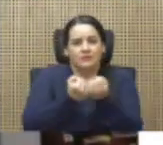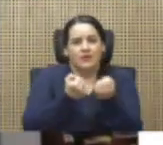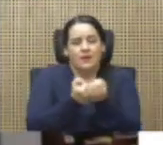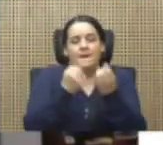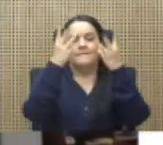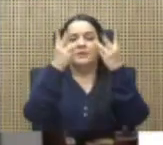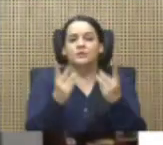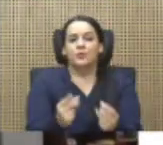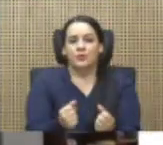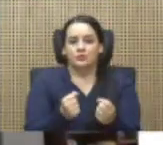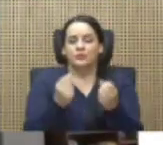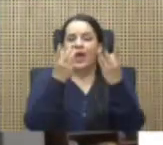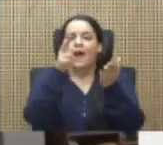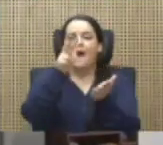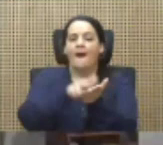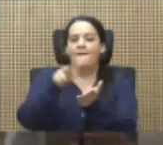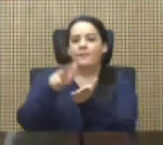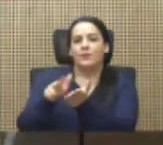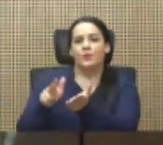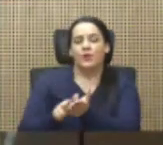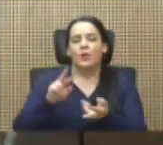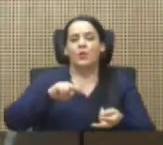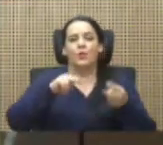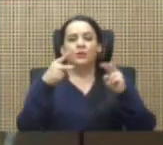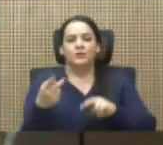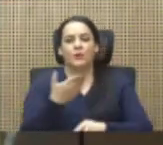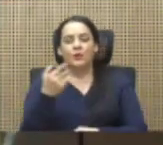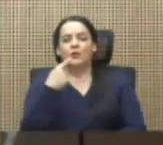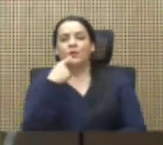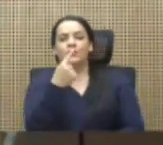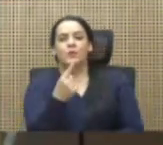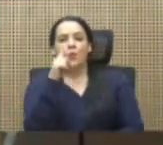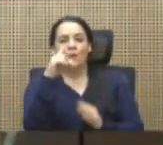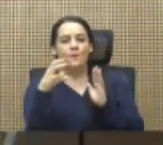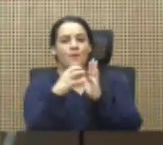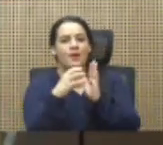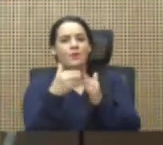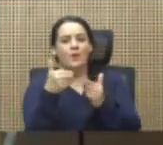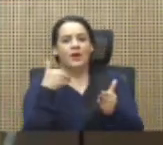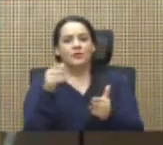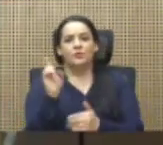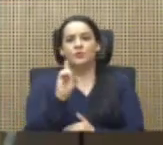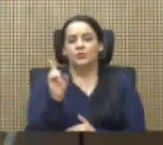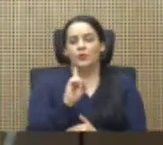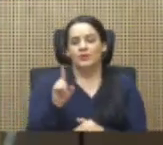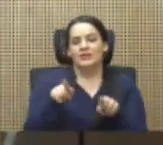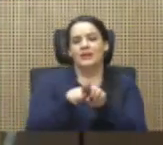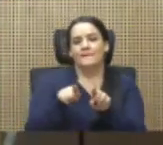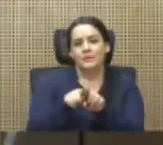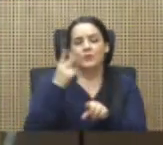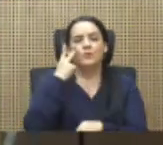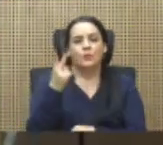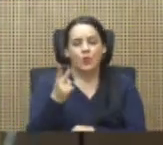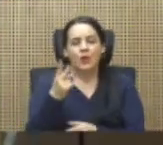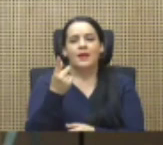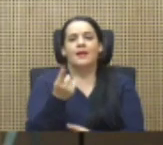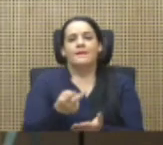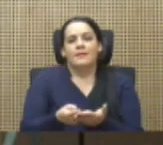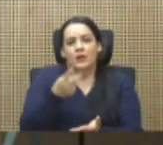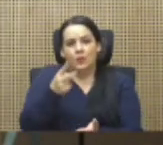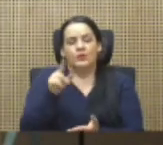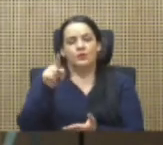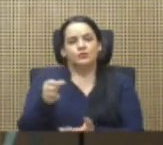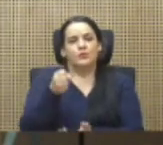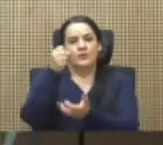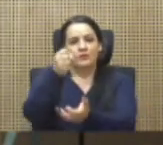presupuestos aprobados y resulta contrario a lo que afirmó un párrafo antes, donde estimó el valor de su inversión en